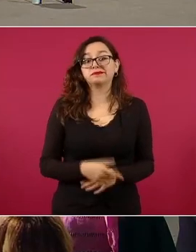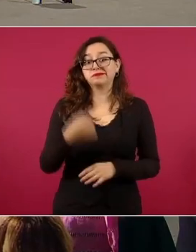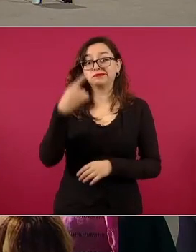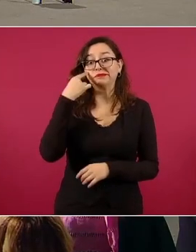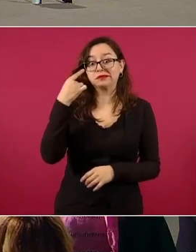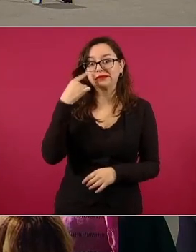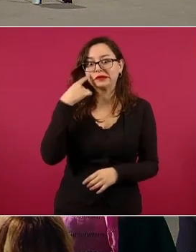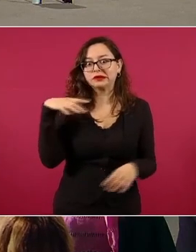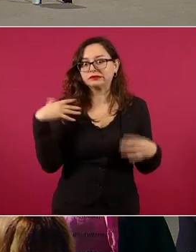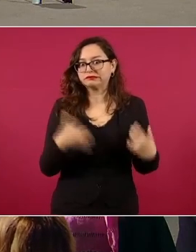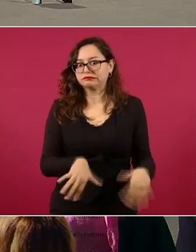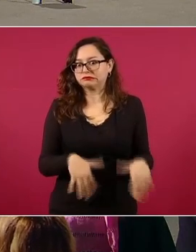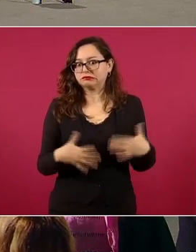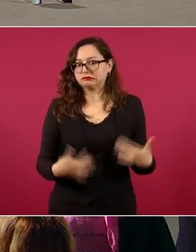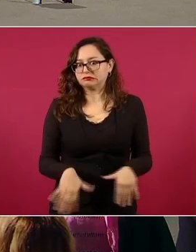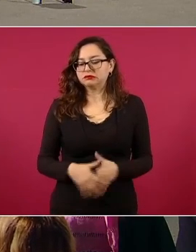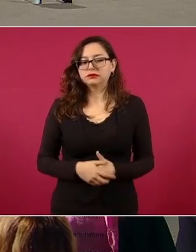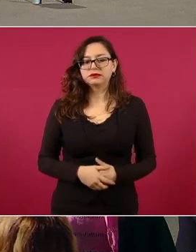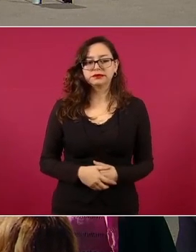muchacha el día de la marcha.